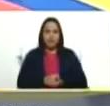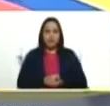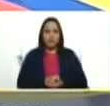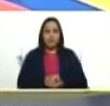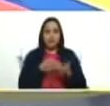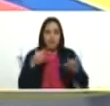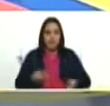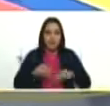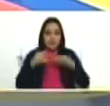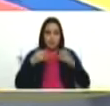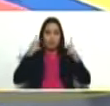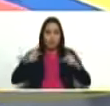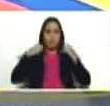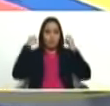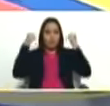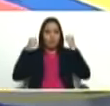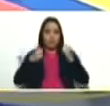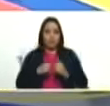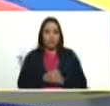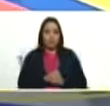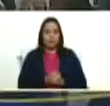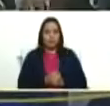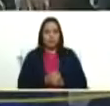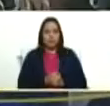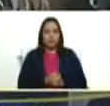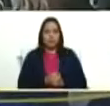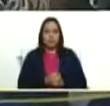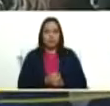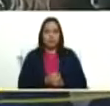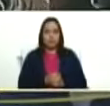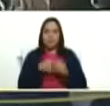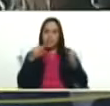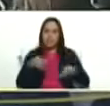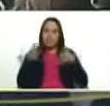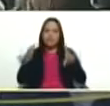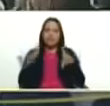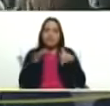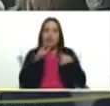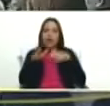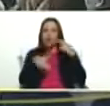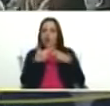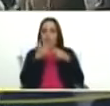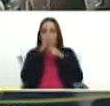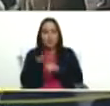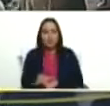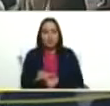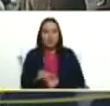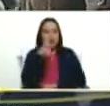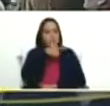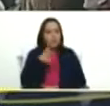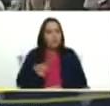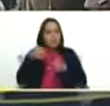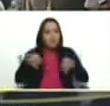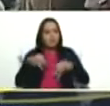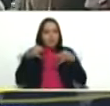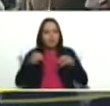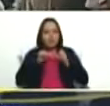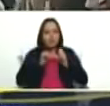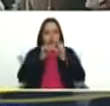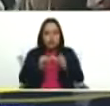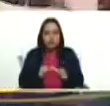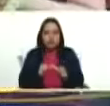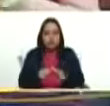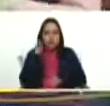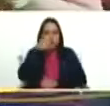siempre victorioso, invencible, indestructible, pueblo indestructible, poder